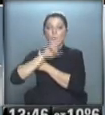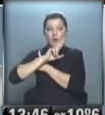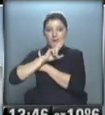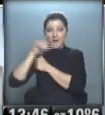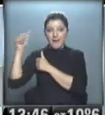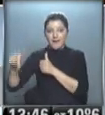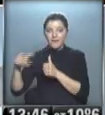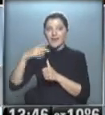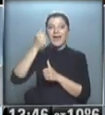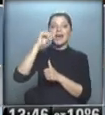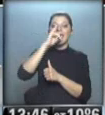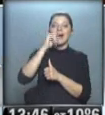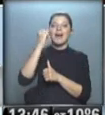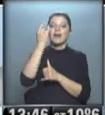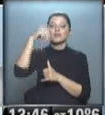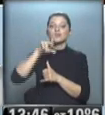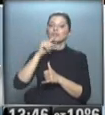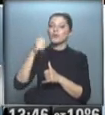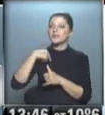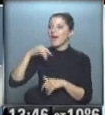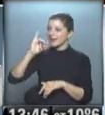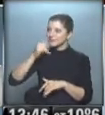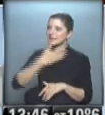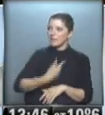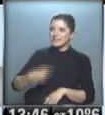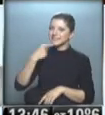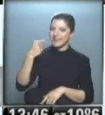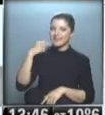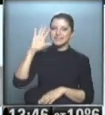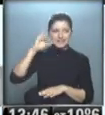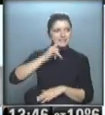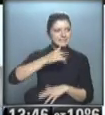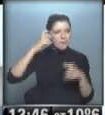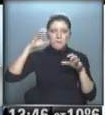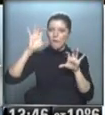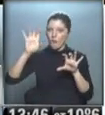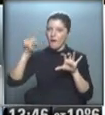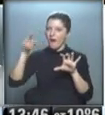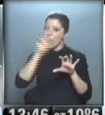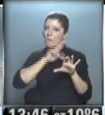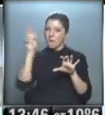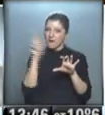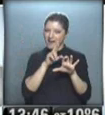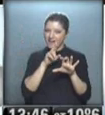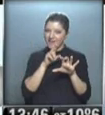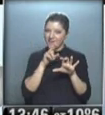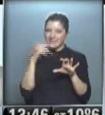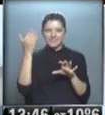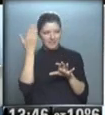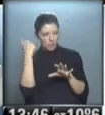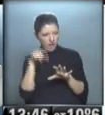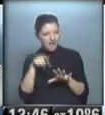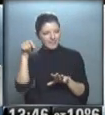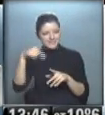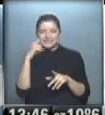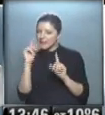ella ese día dijimos a usted Claro acuerdo que ese día le dijimos